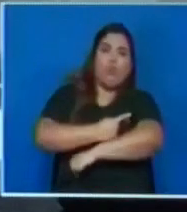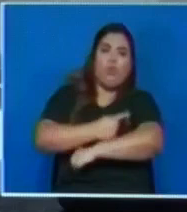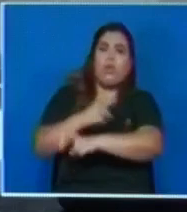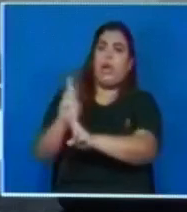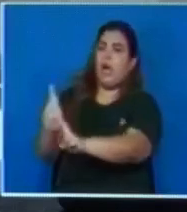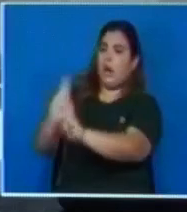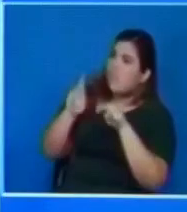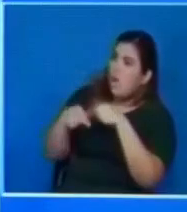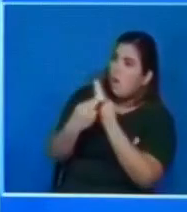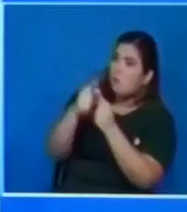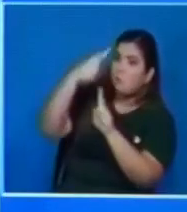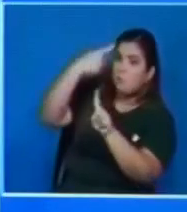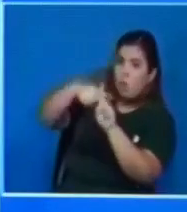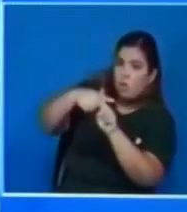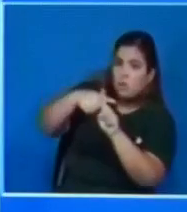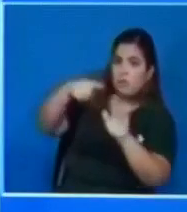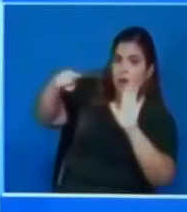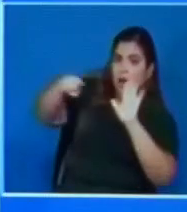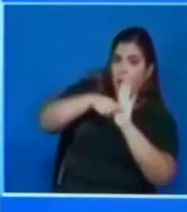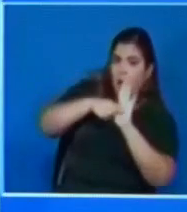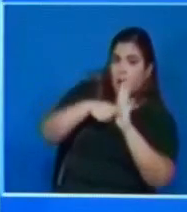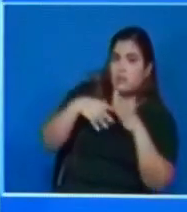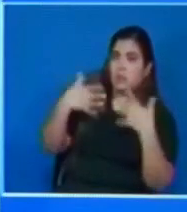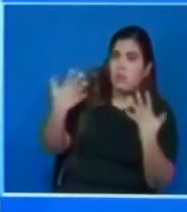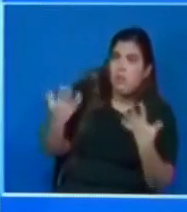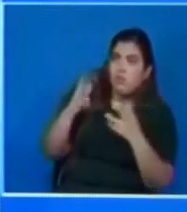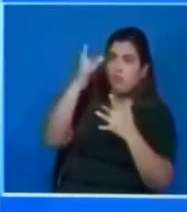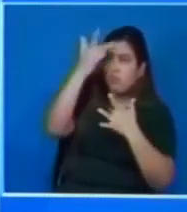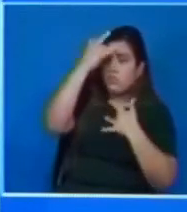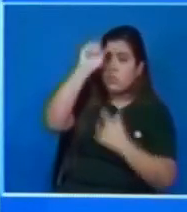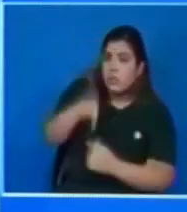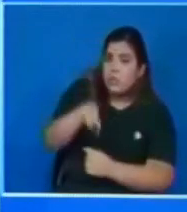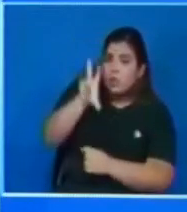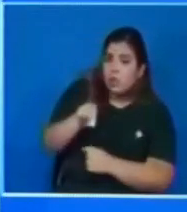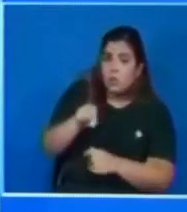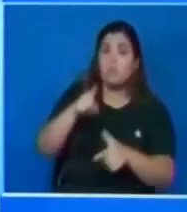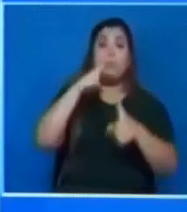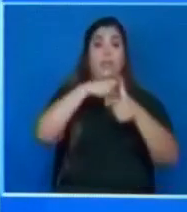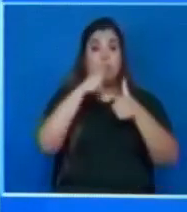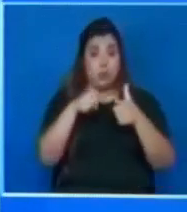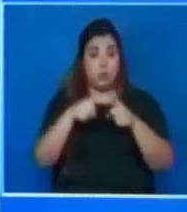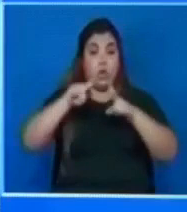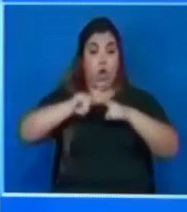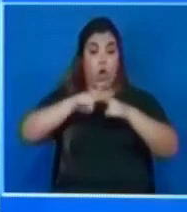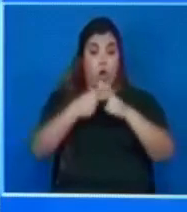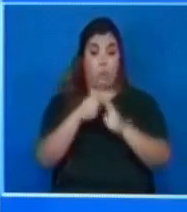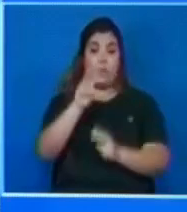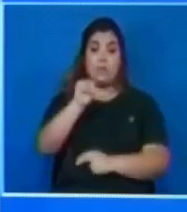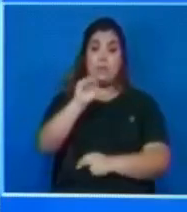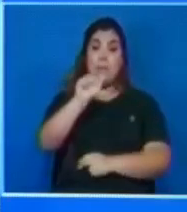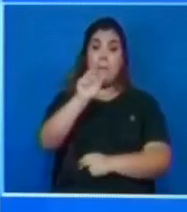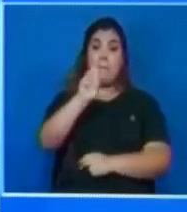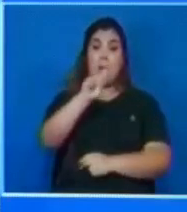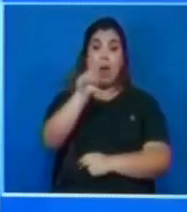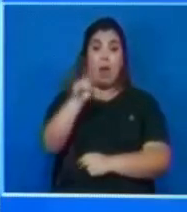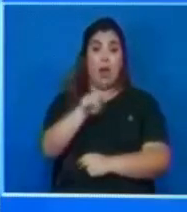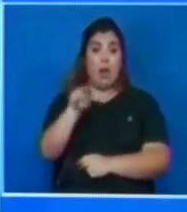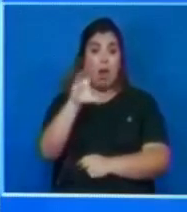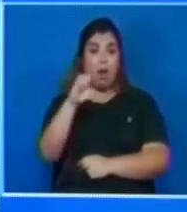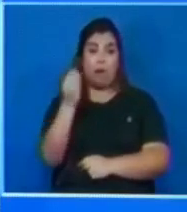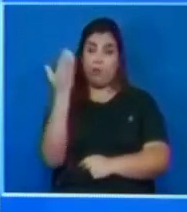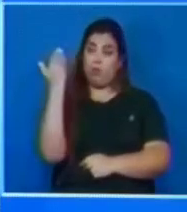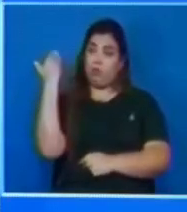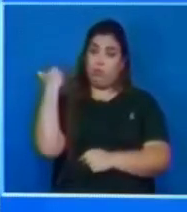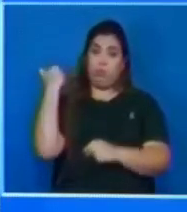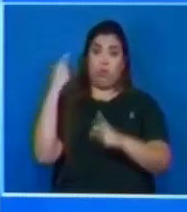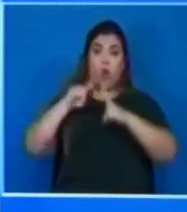efectuando. Iniciamos en el mes de marzo, en los primeros días cuando se presentaron los casos de COVID